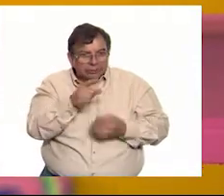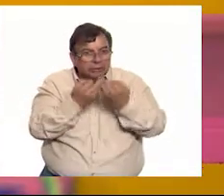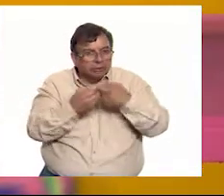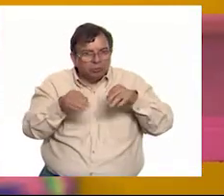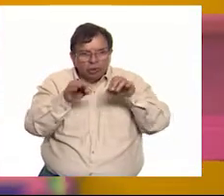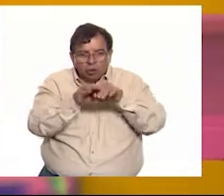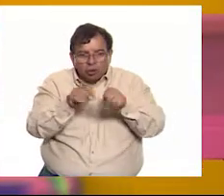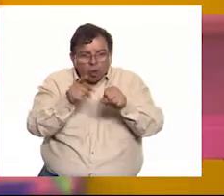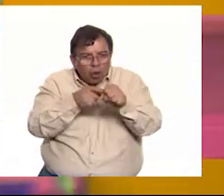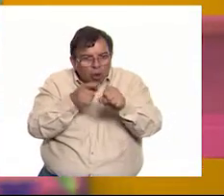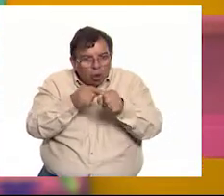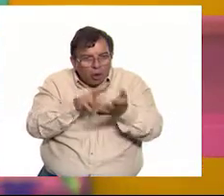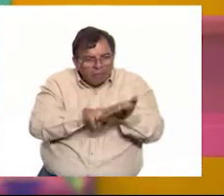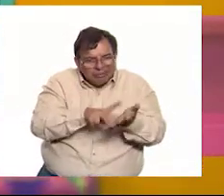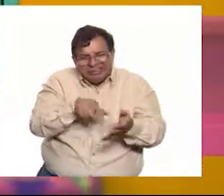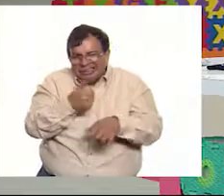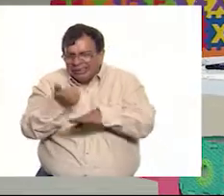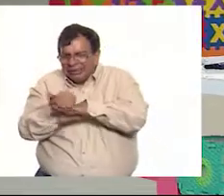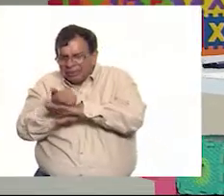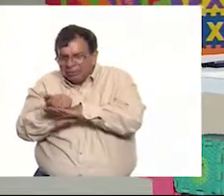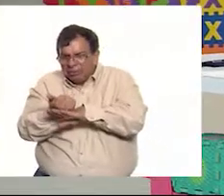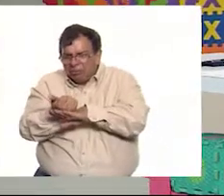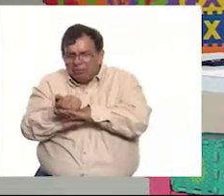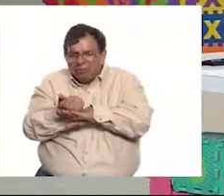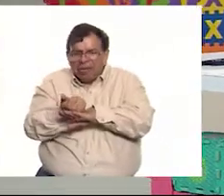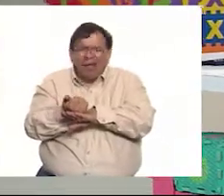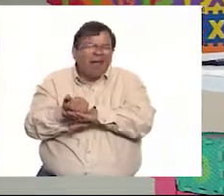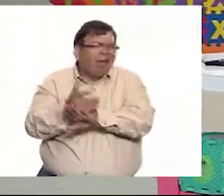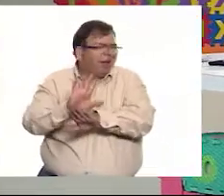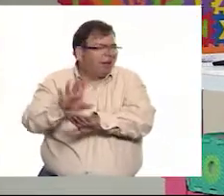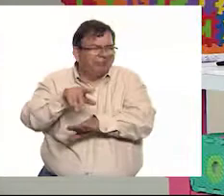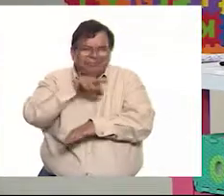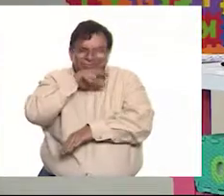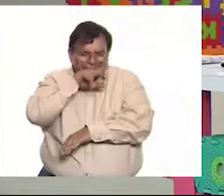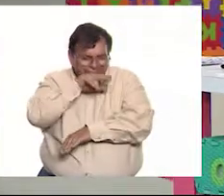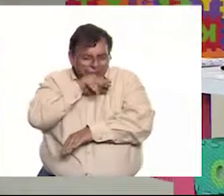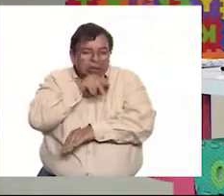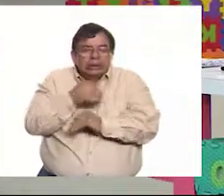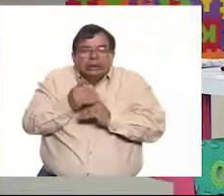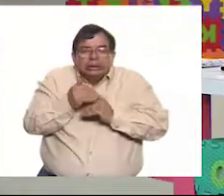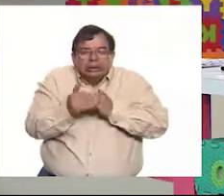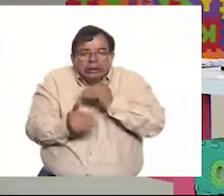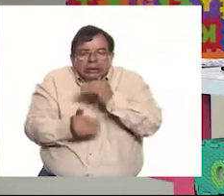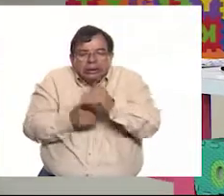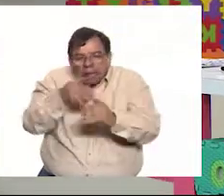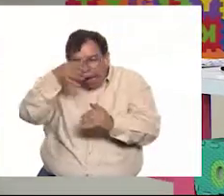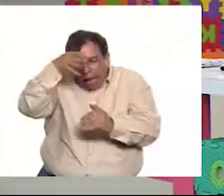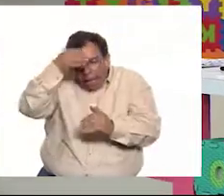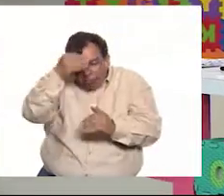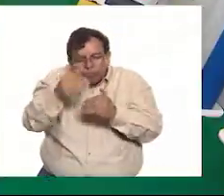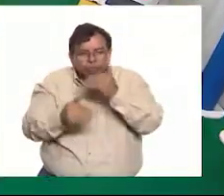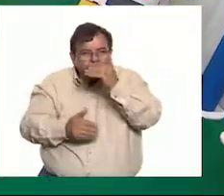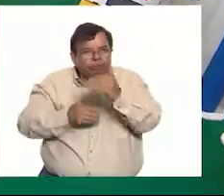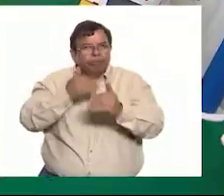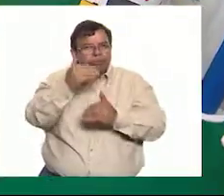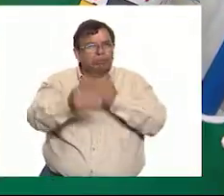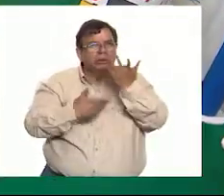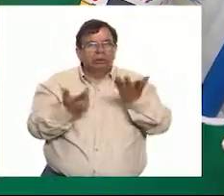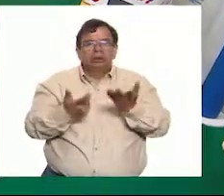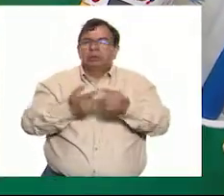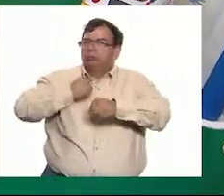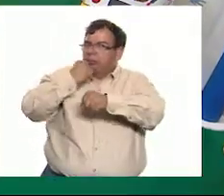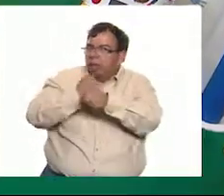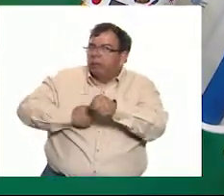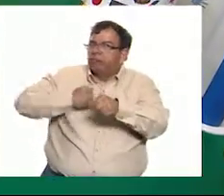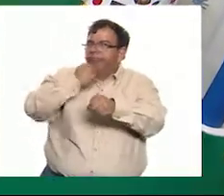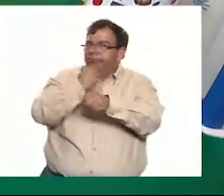pudiste poner el color verde y te pones el amarillo tal vez, no te preocupes, estás en un proceso de aprendizaje. Entonces, la